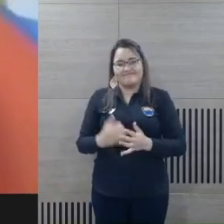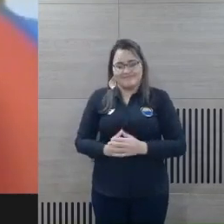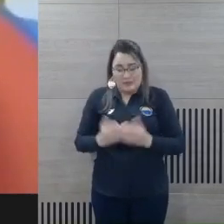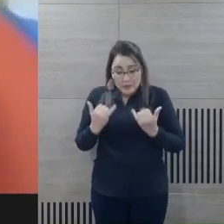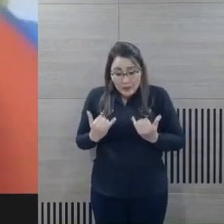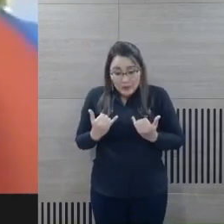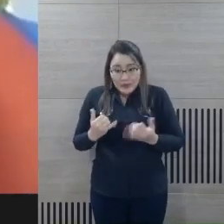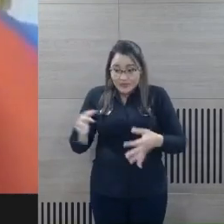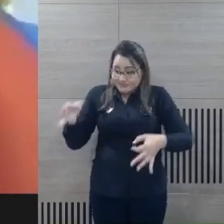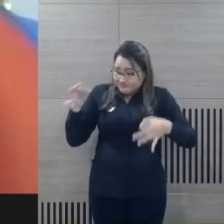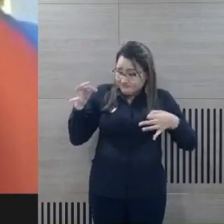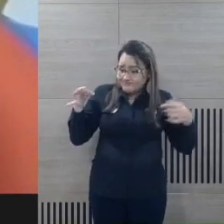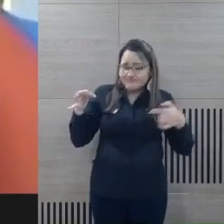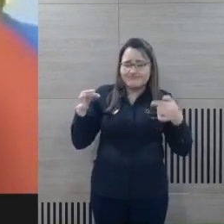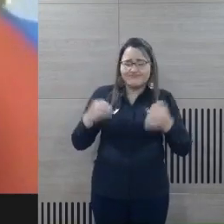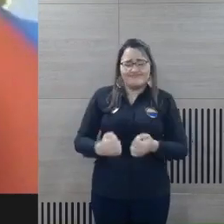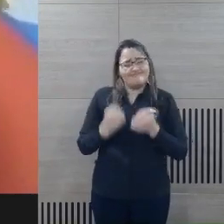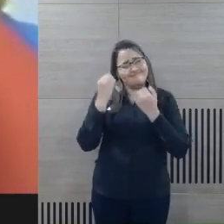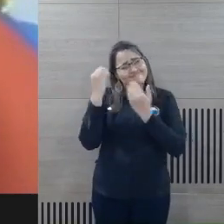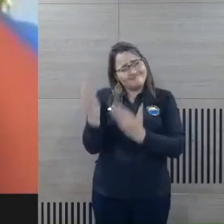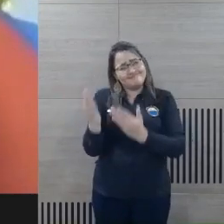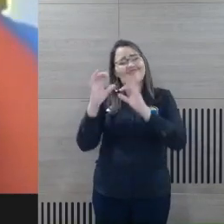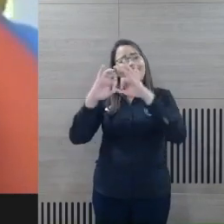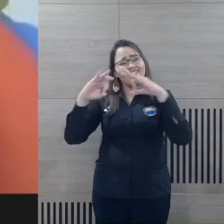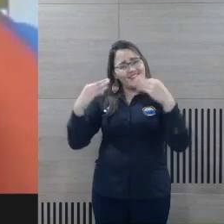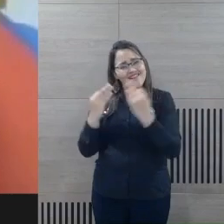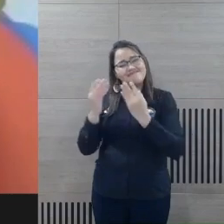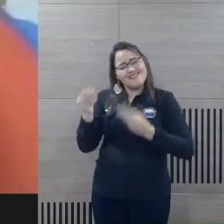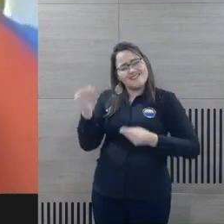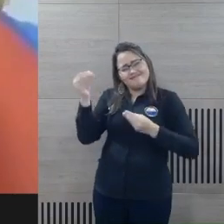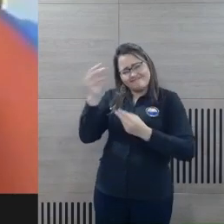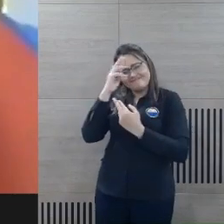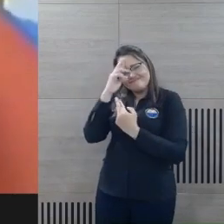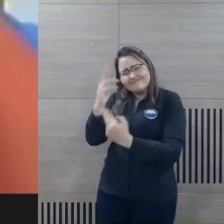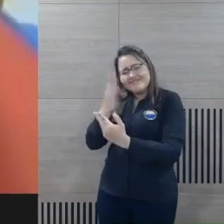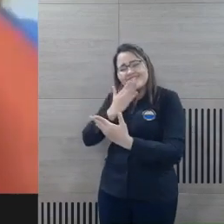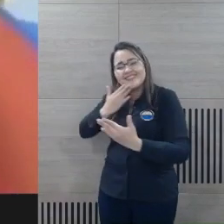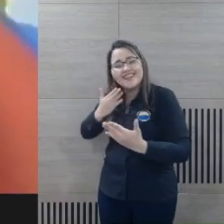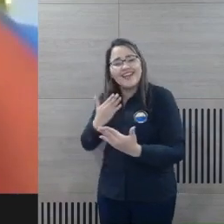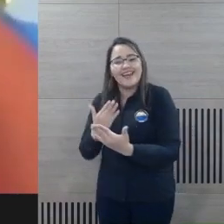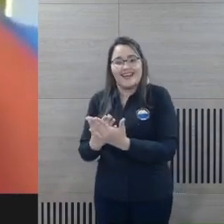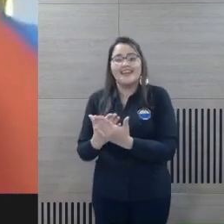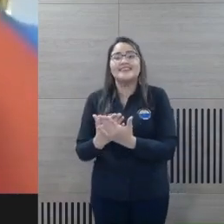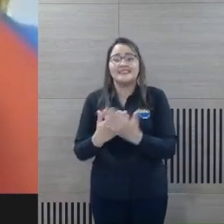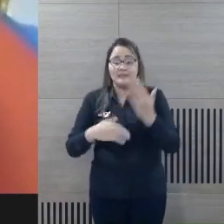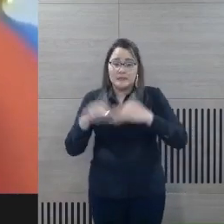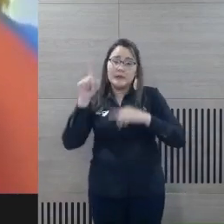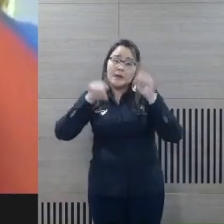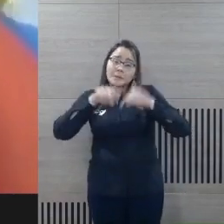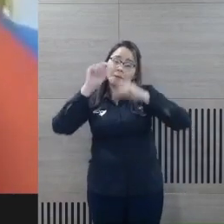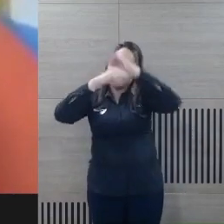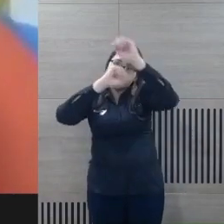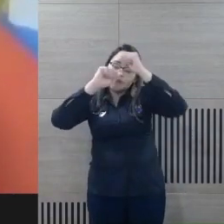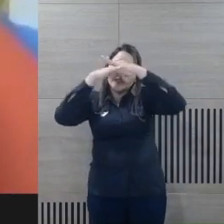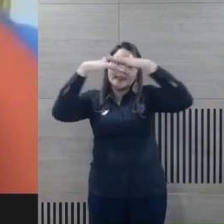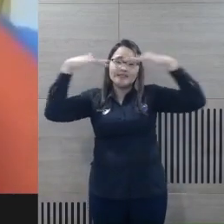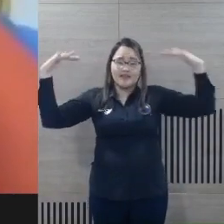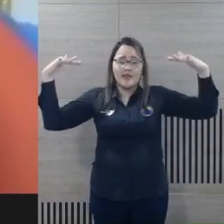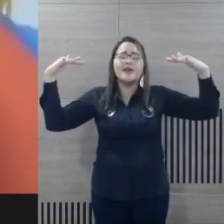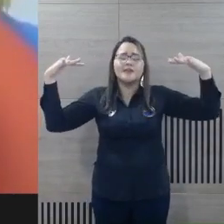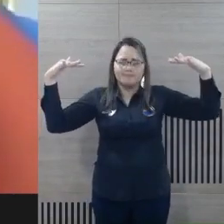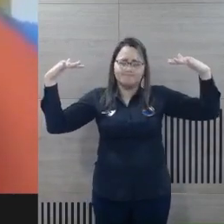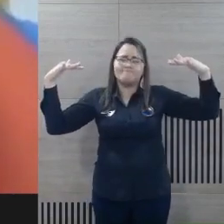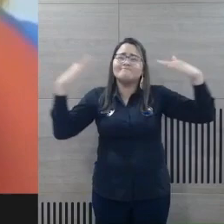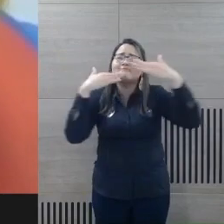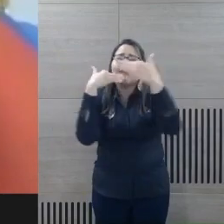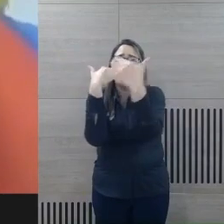y a los que ya se encuentran en el cielo, le agradecemos el acompañamiento que nos dieron en cada lucha, en cada batalla, en cada